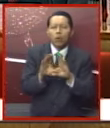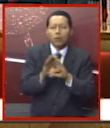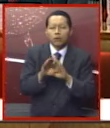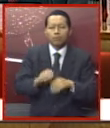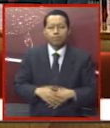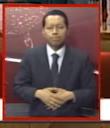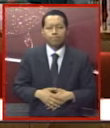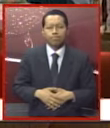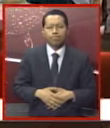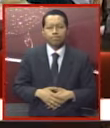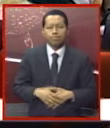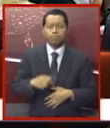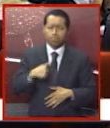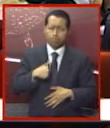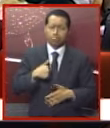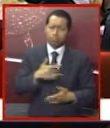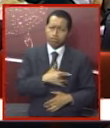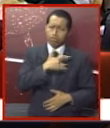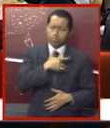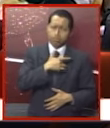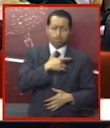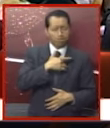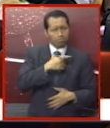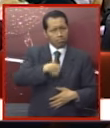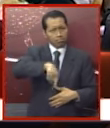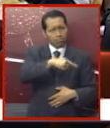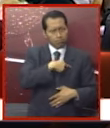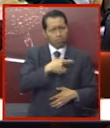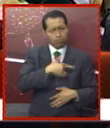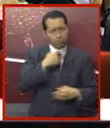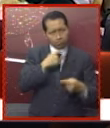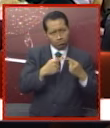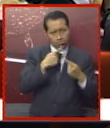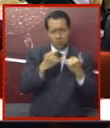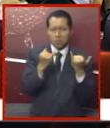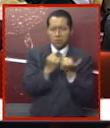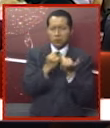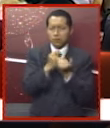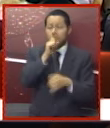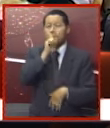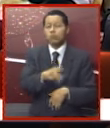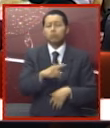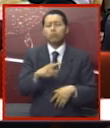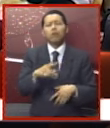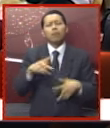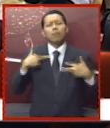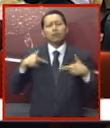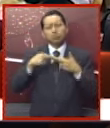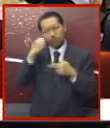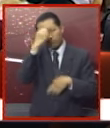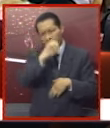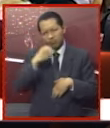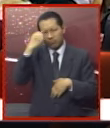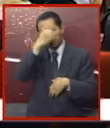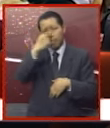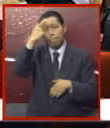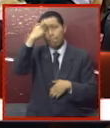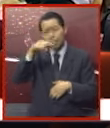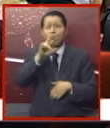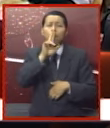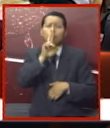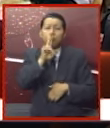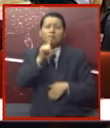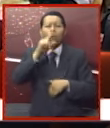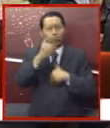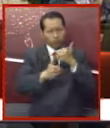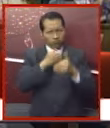Considero y consideramos que las evaluaciones docentes son un proceso reciente, en proceso de mejora y